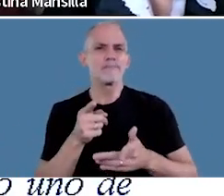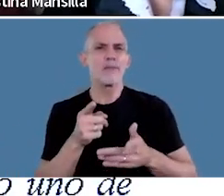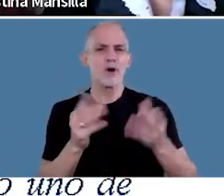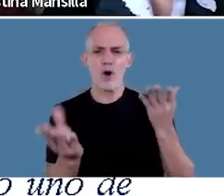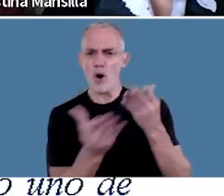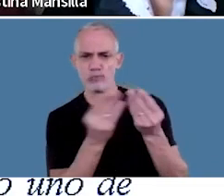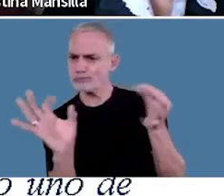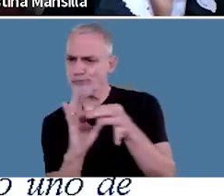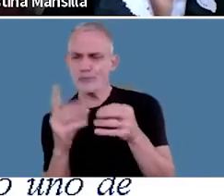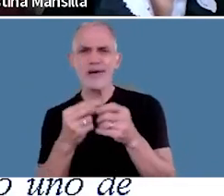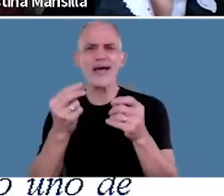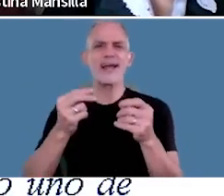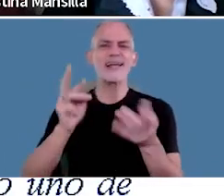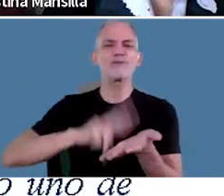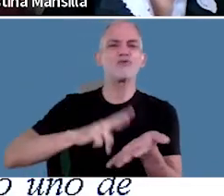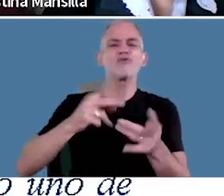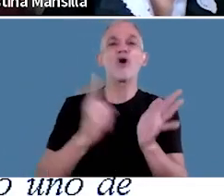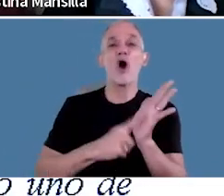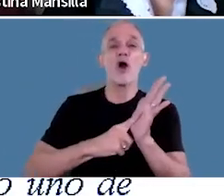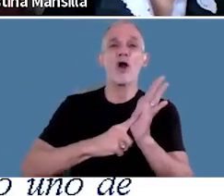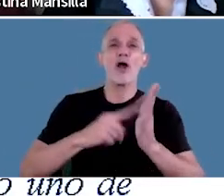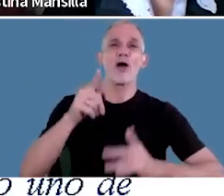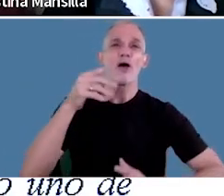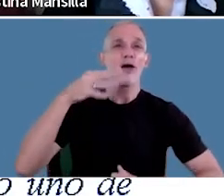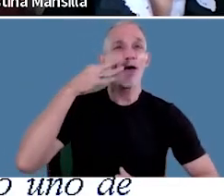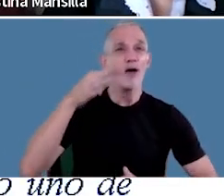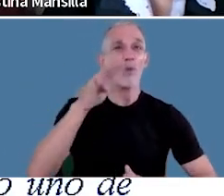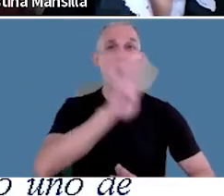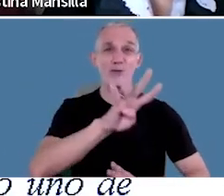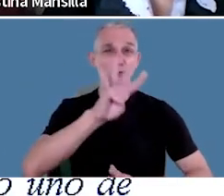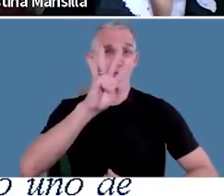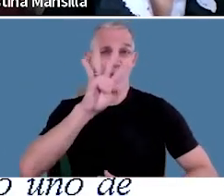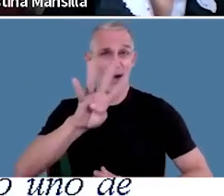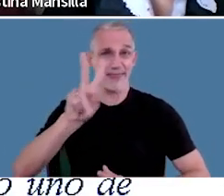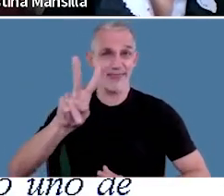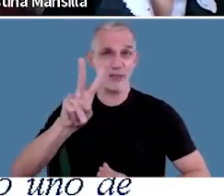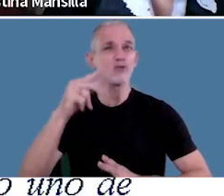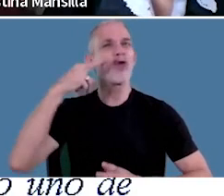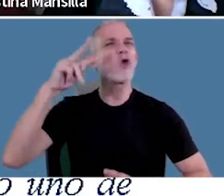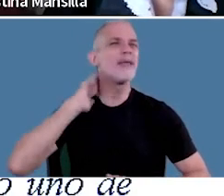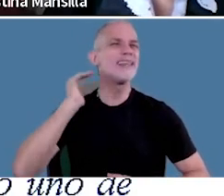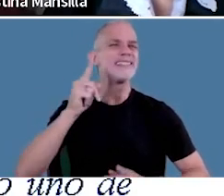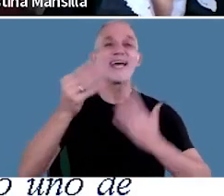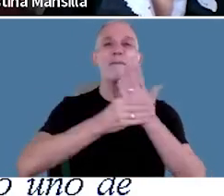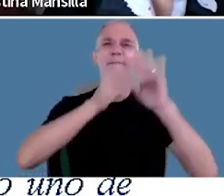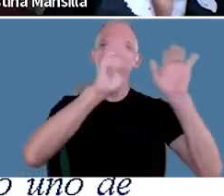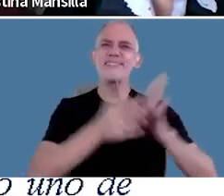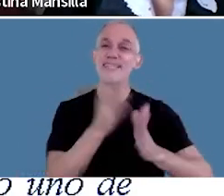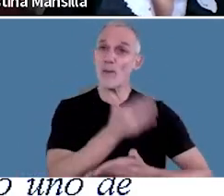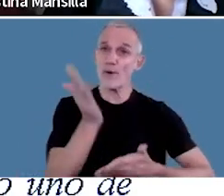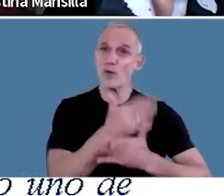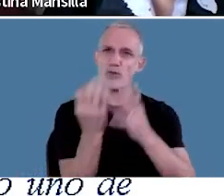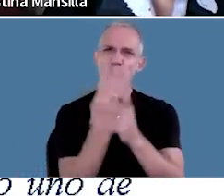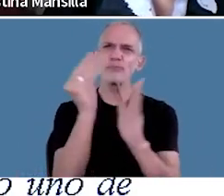complementa la resolución 442 del 2016 del Ministerio de Producción, que creó el